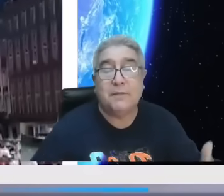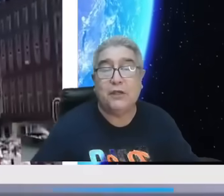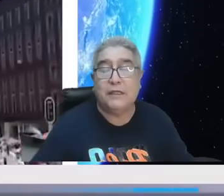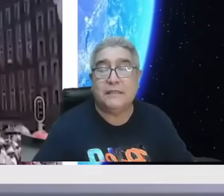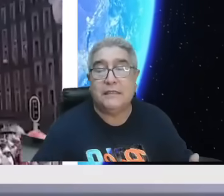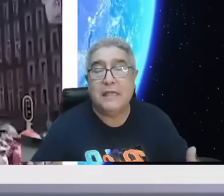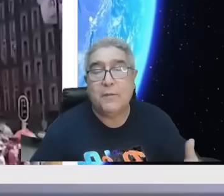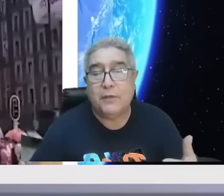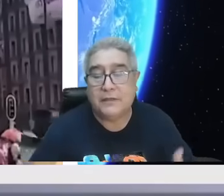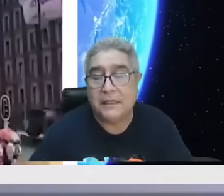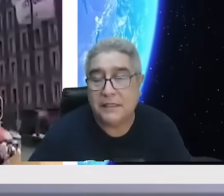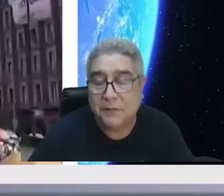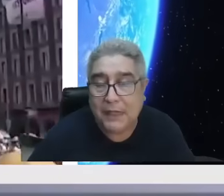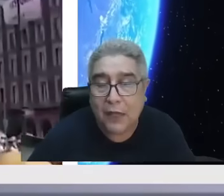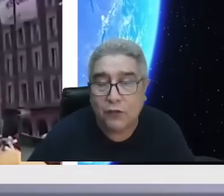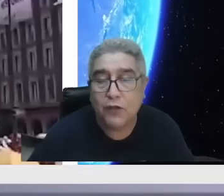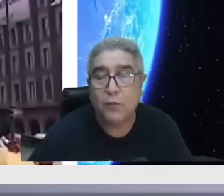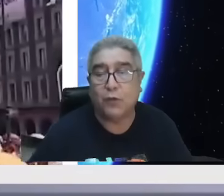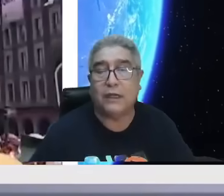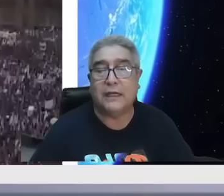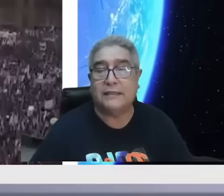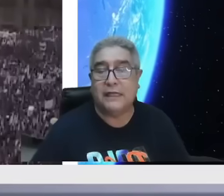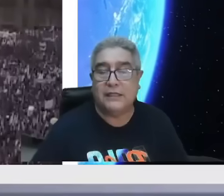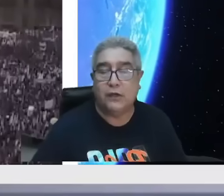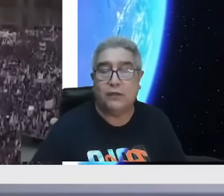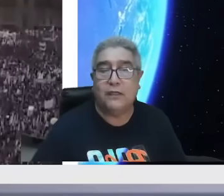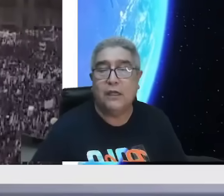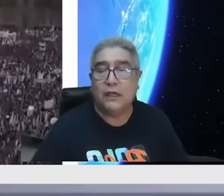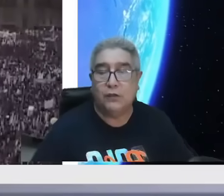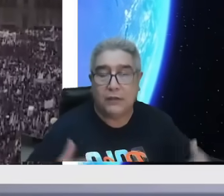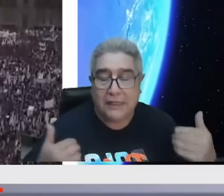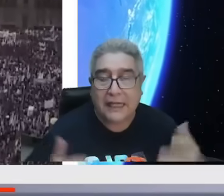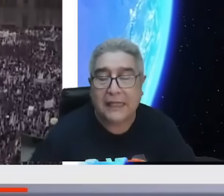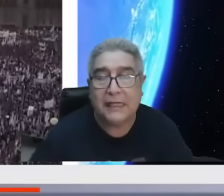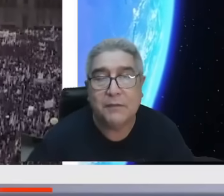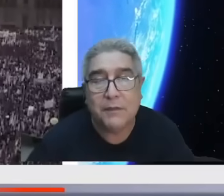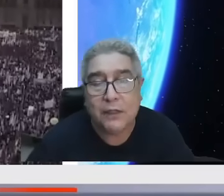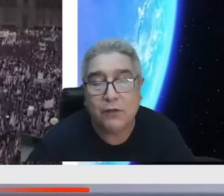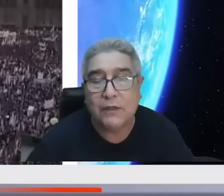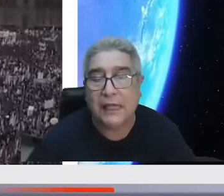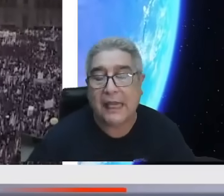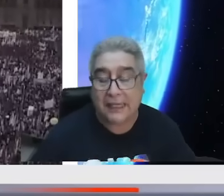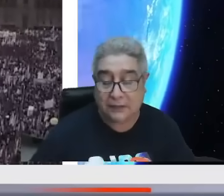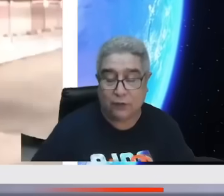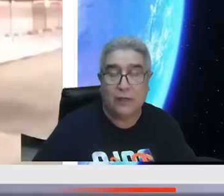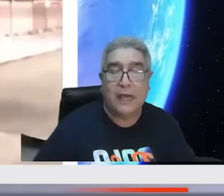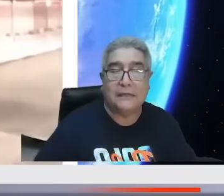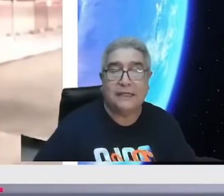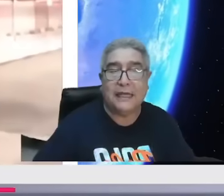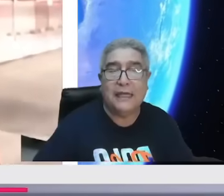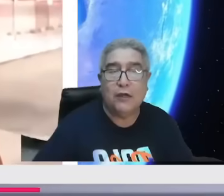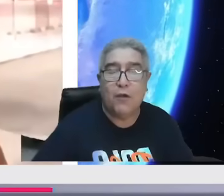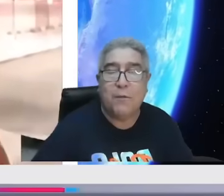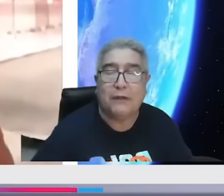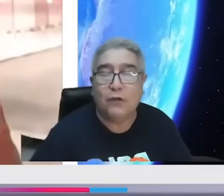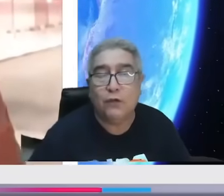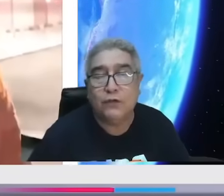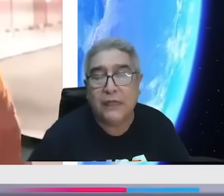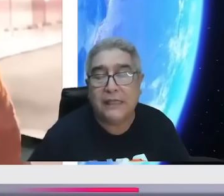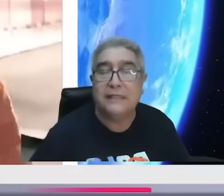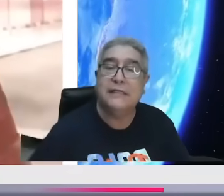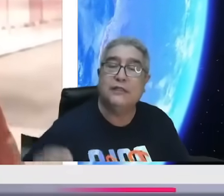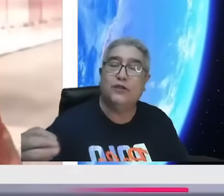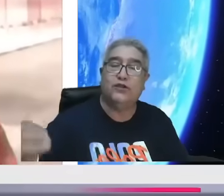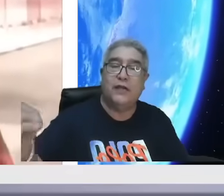que sí sean periodistas, pues están desesperados porque regrese el chayote que durante décadas vivieron de esto. Así que comparto